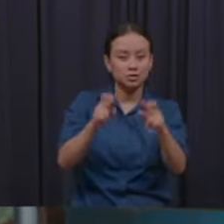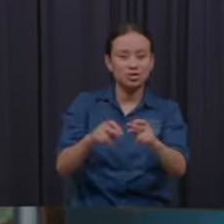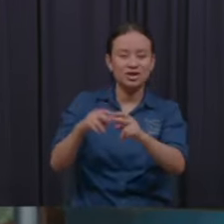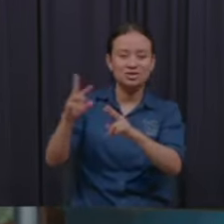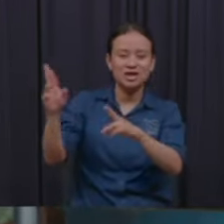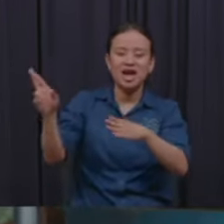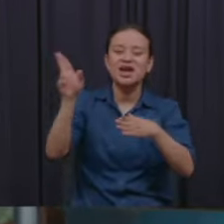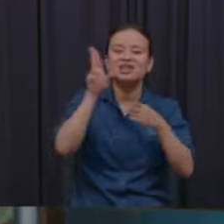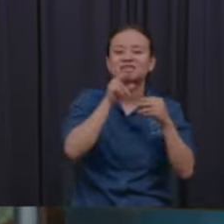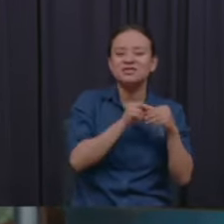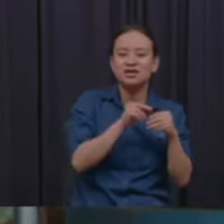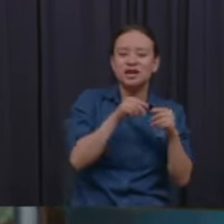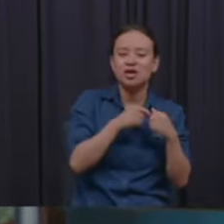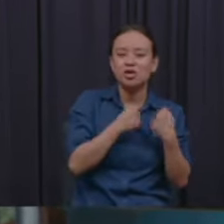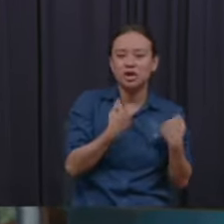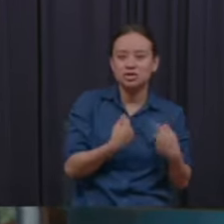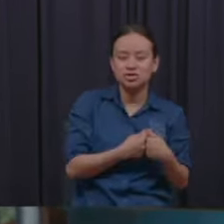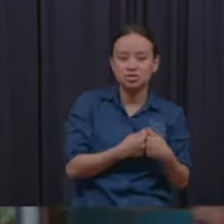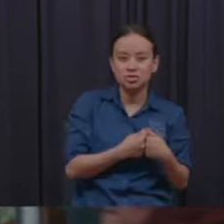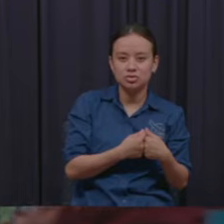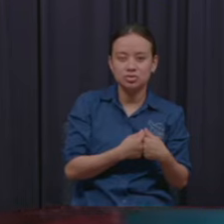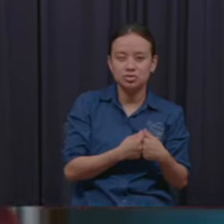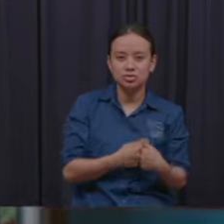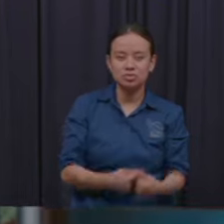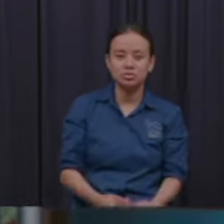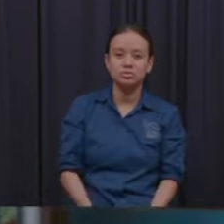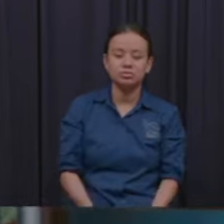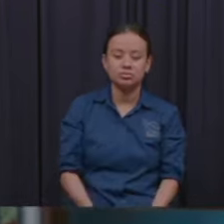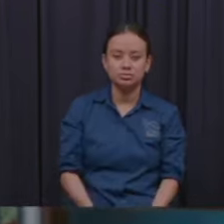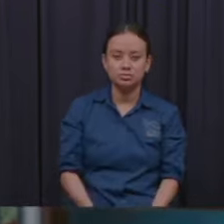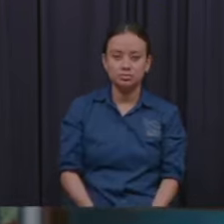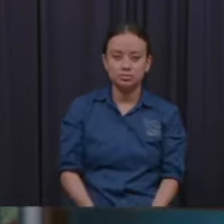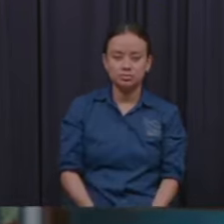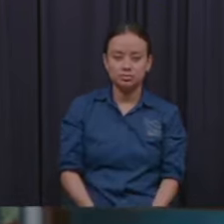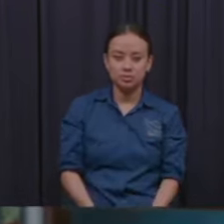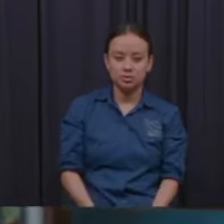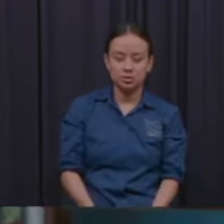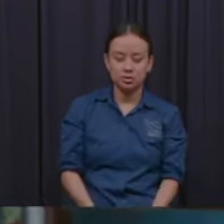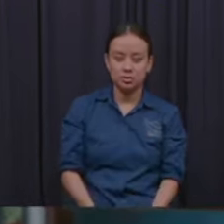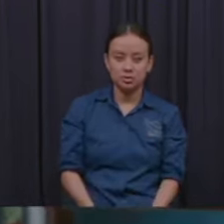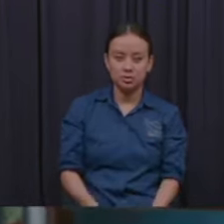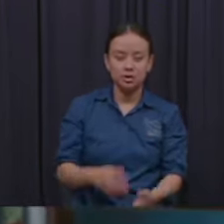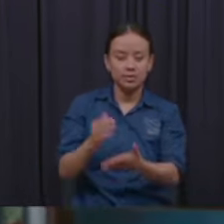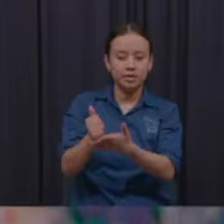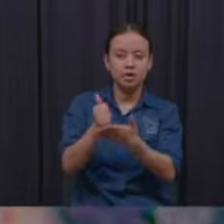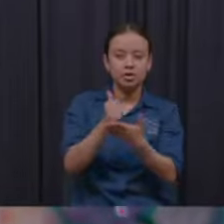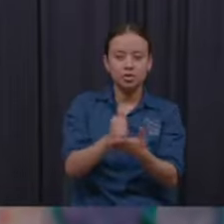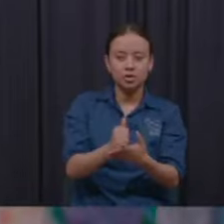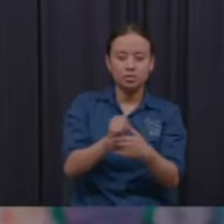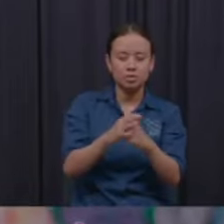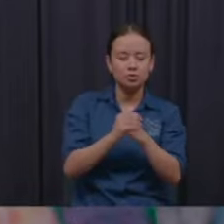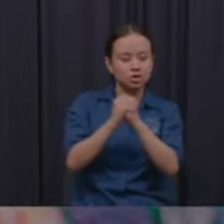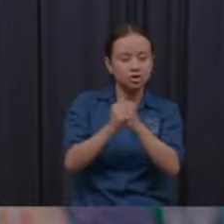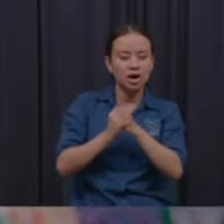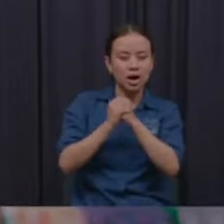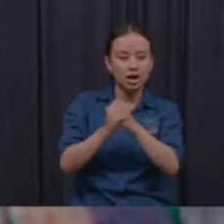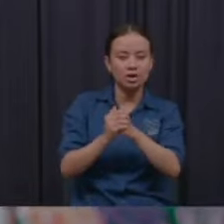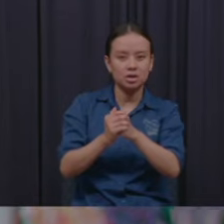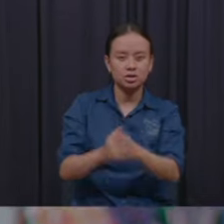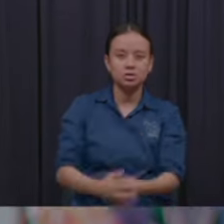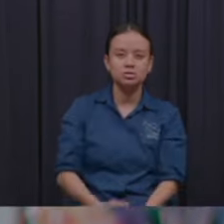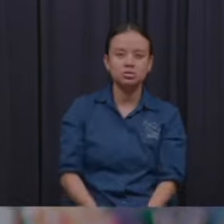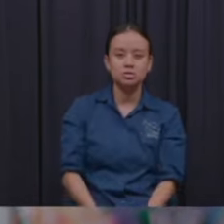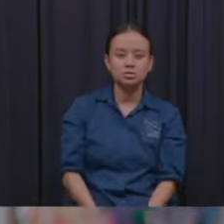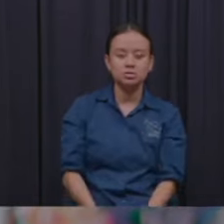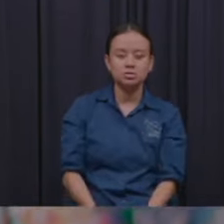hermanos de evangelismo, si me ayudan, si no, las servidoras y servidores me ayudan a atender aquí a todas las personas